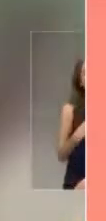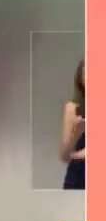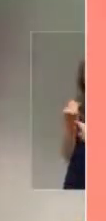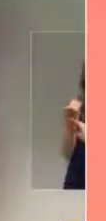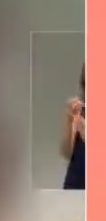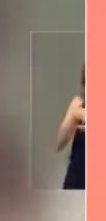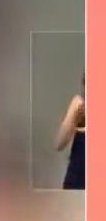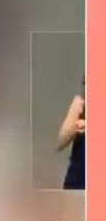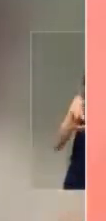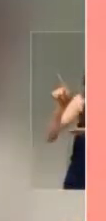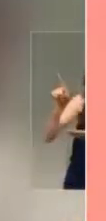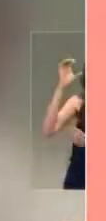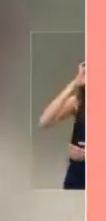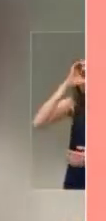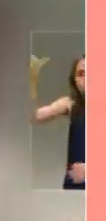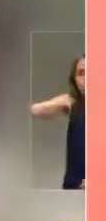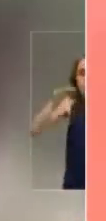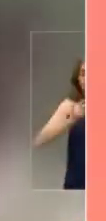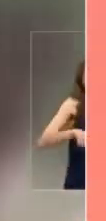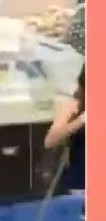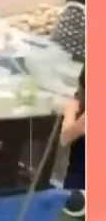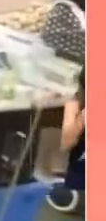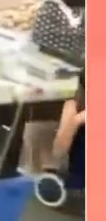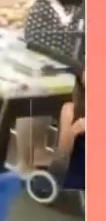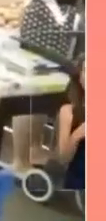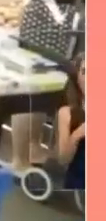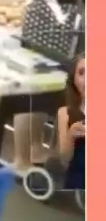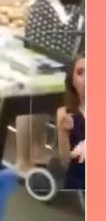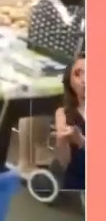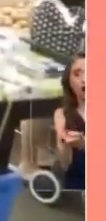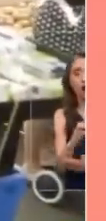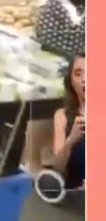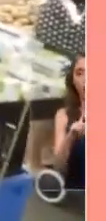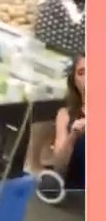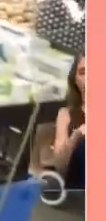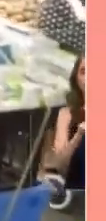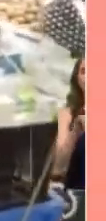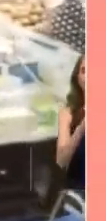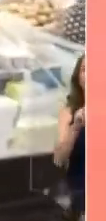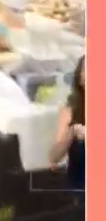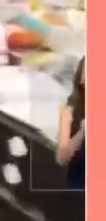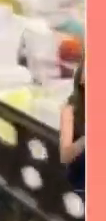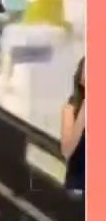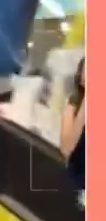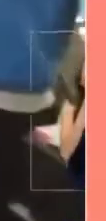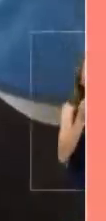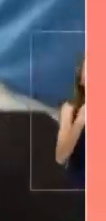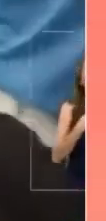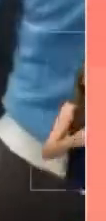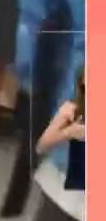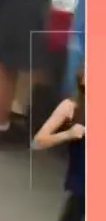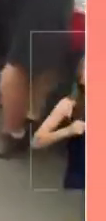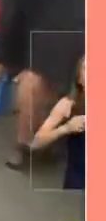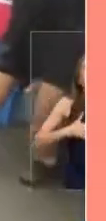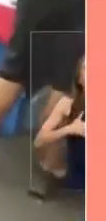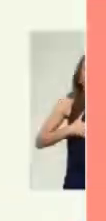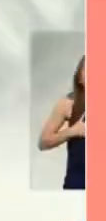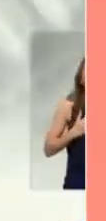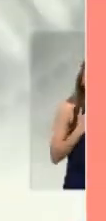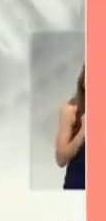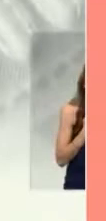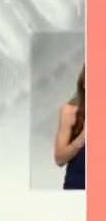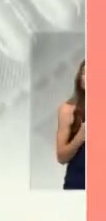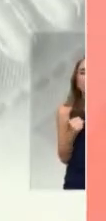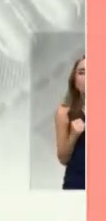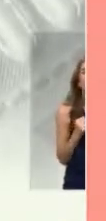sanciona tan gravemente en el Código Penal las personas que venden estos medicamentos. El problema está que está normalizado en las ferias libres que